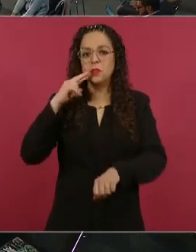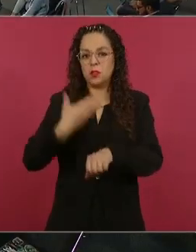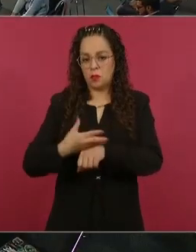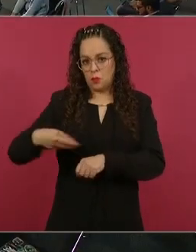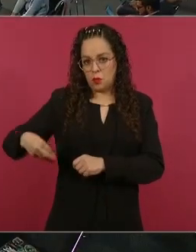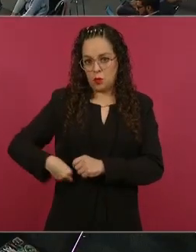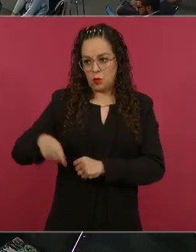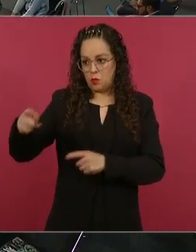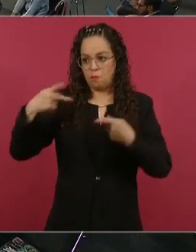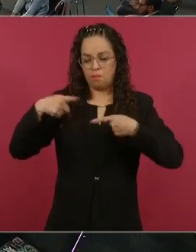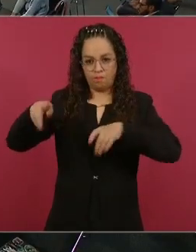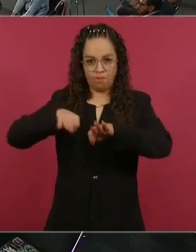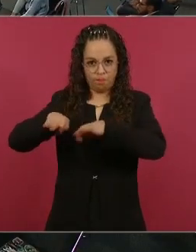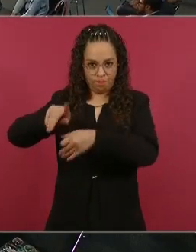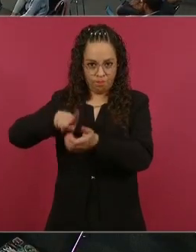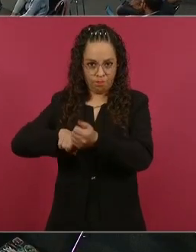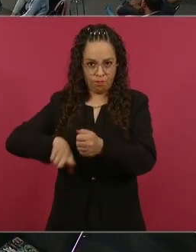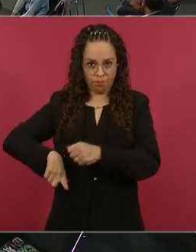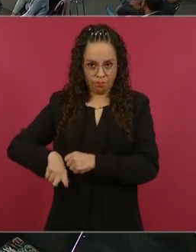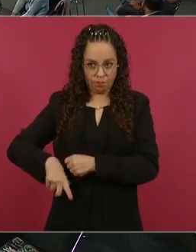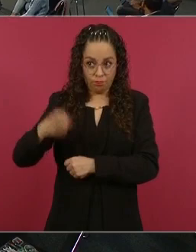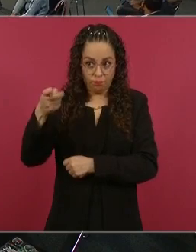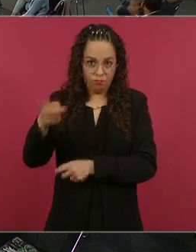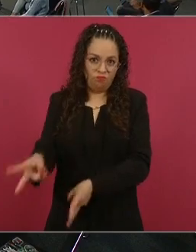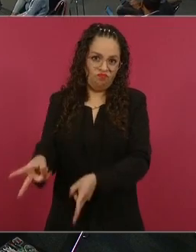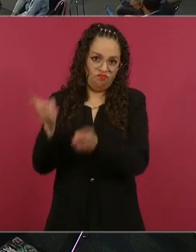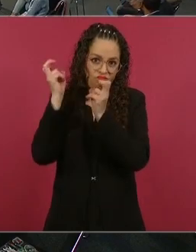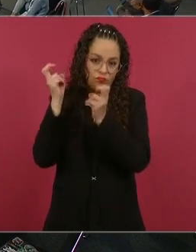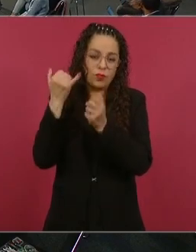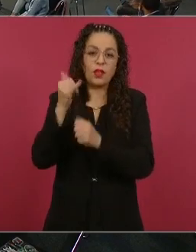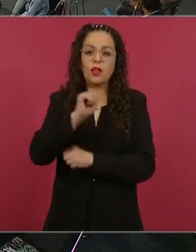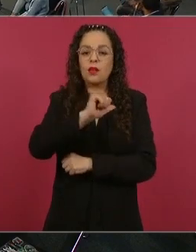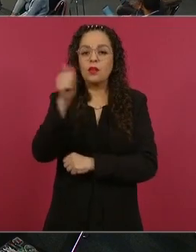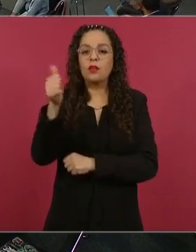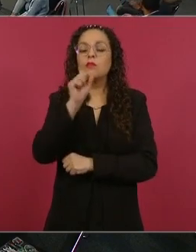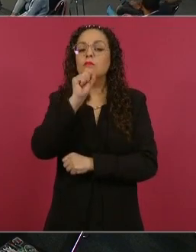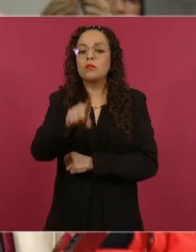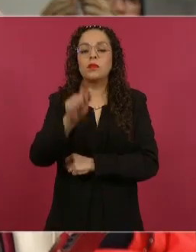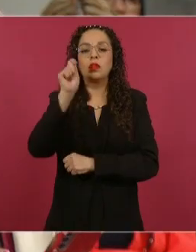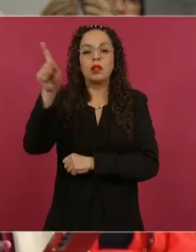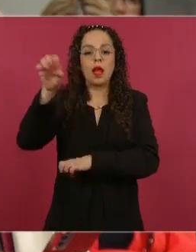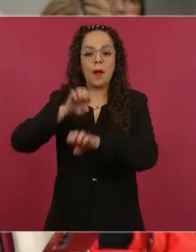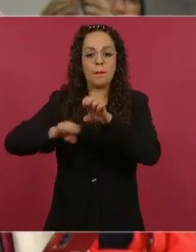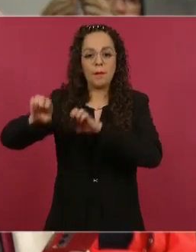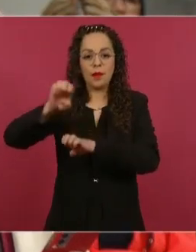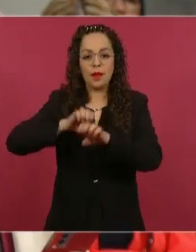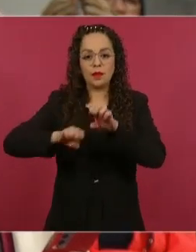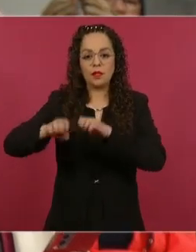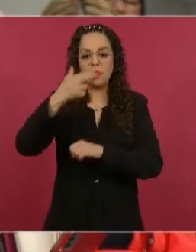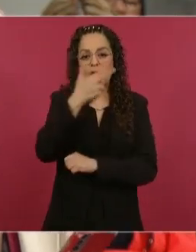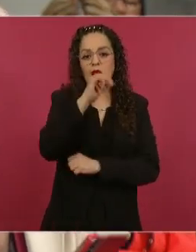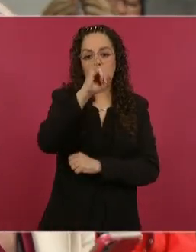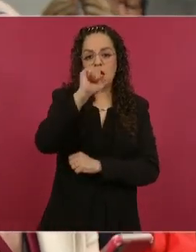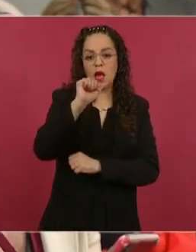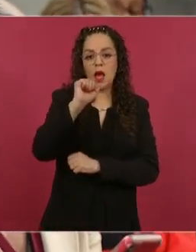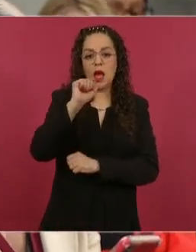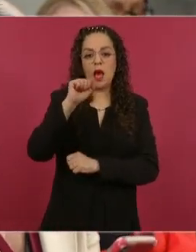atraco, pero sobre todo también el tema de las empresas. Ahí está GIA más A de